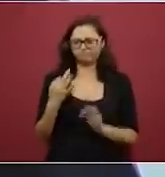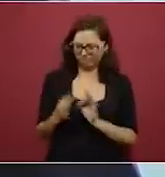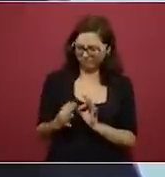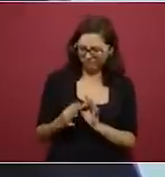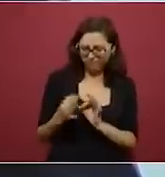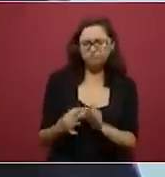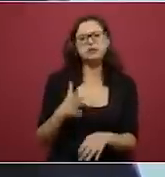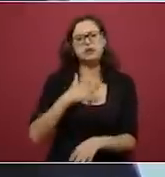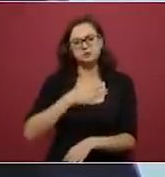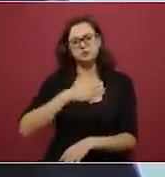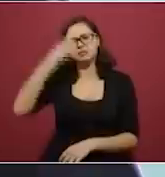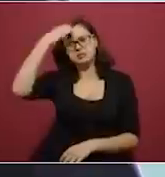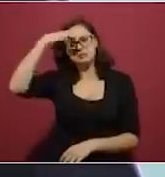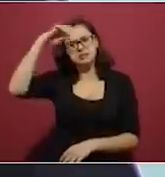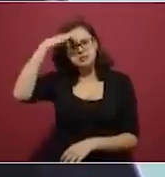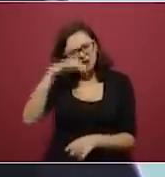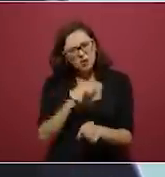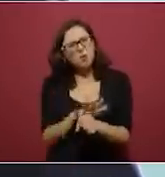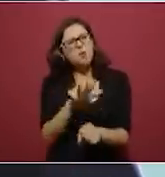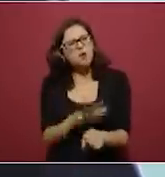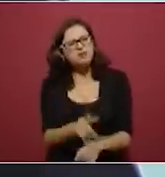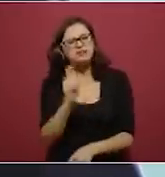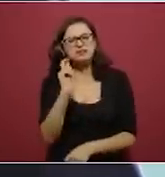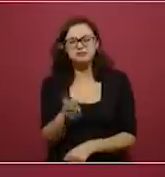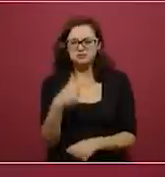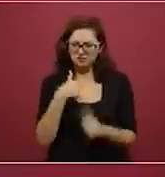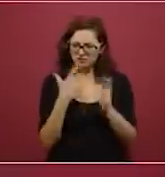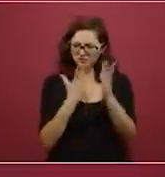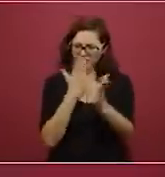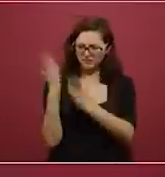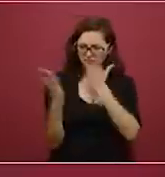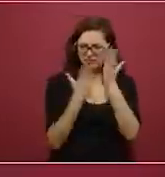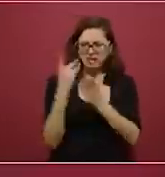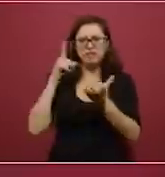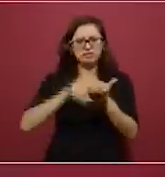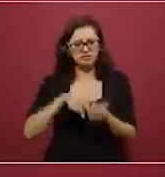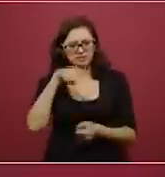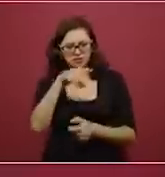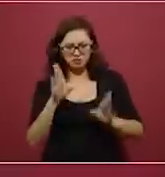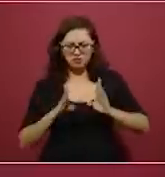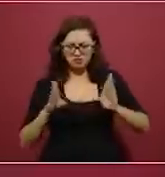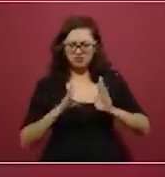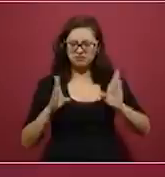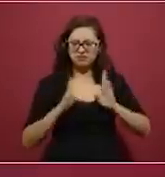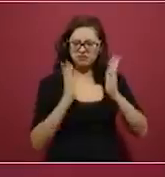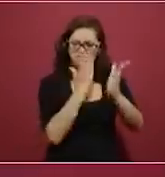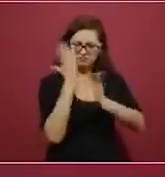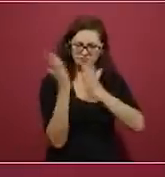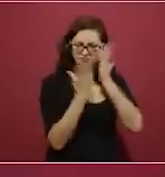experiencia experiencia está basada en los estudios realizados en el heroico colegio militar como